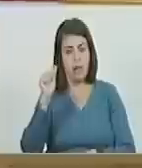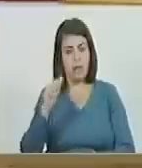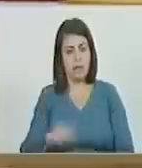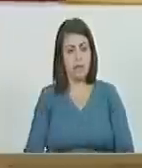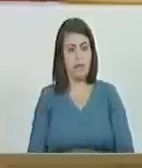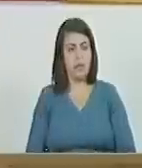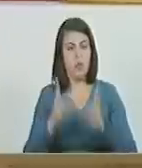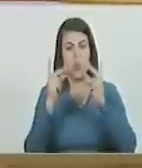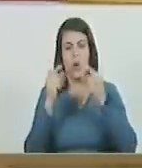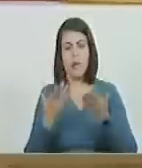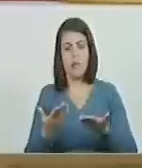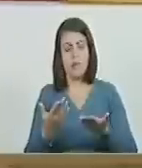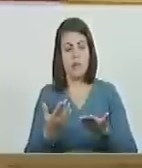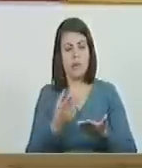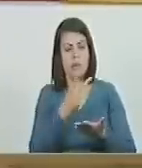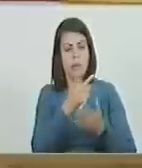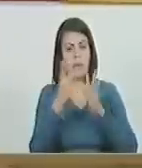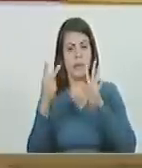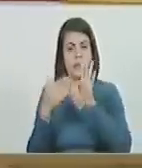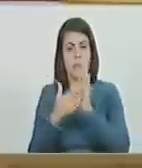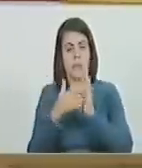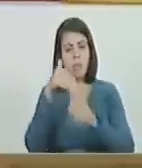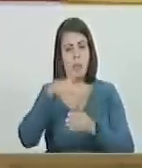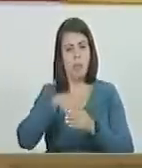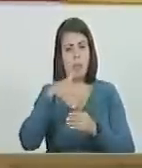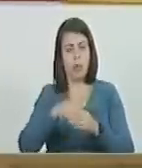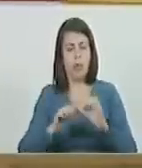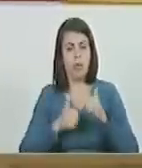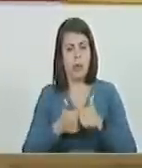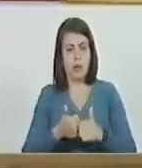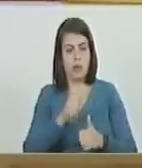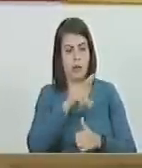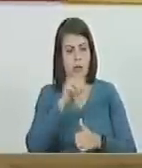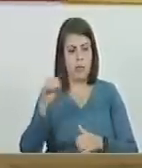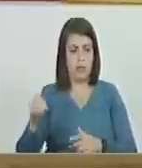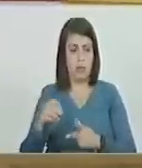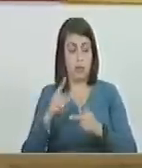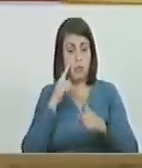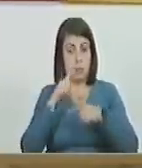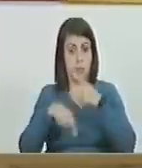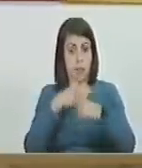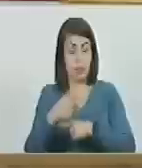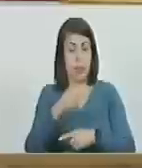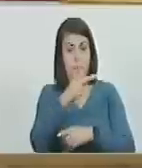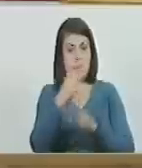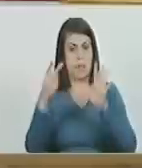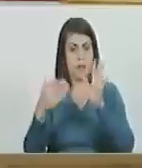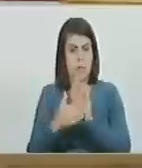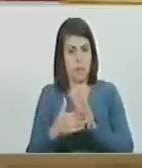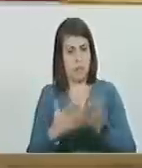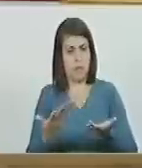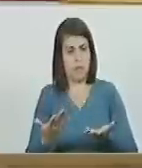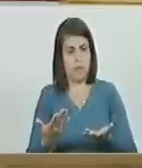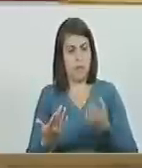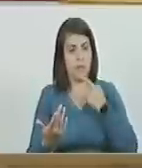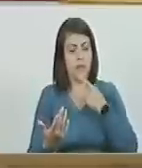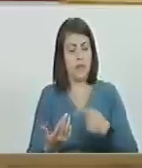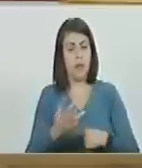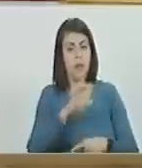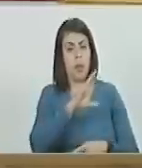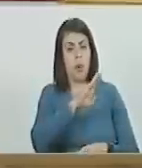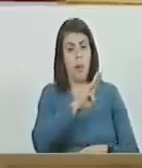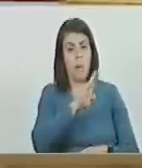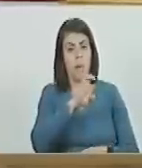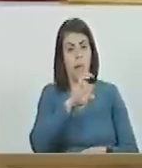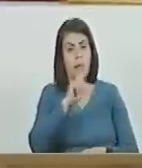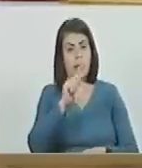¿Cuánto? 27.000 votos. Arrancó en 300.000 votos de ventaja y después lo dejaron por 27.000 y le dijo a Ramón Betancourt: échame